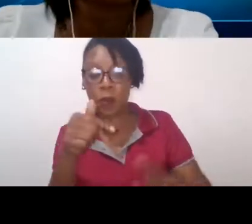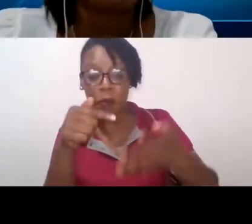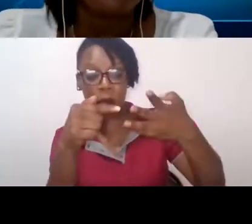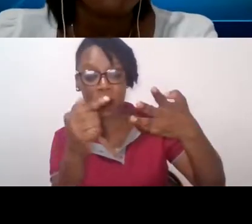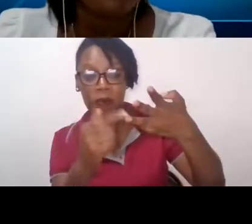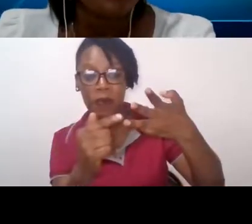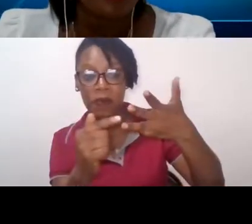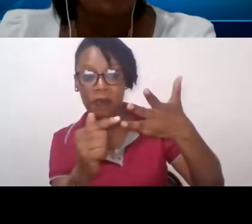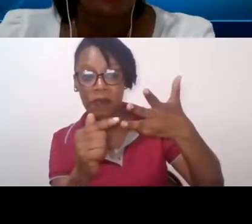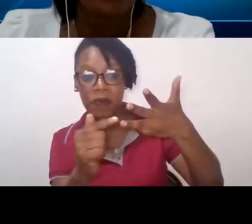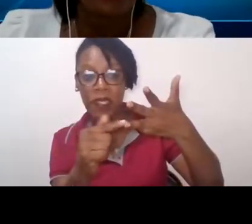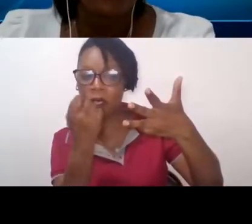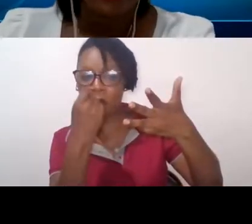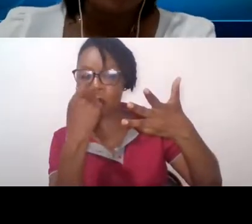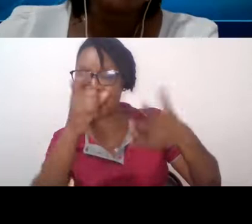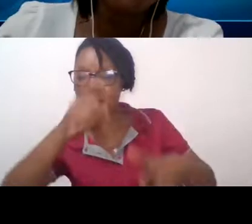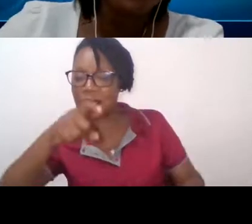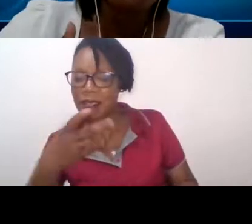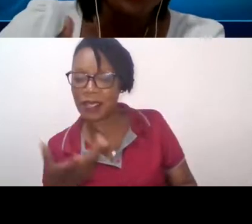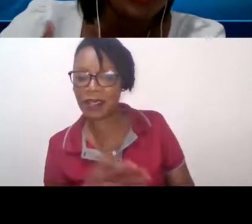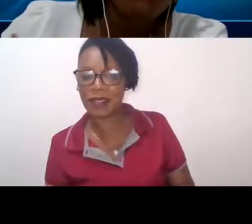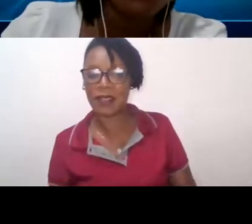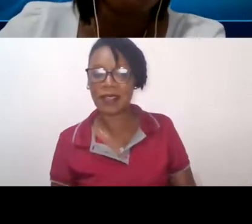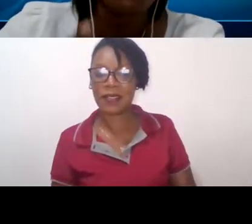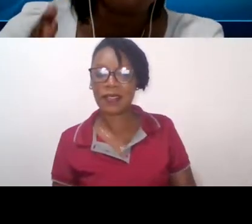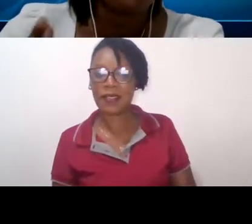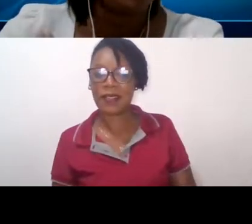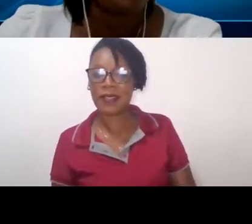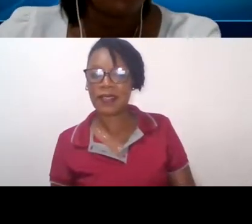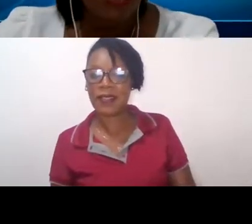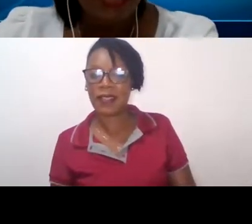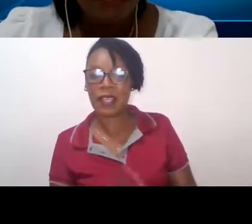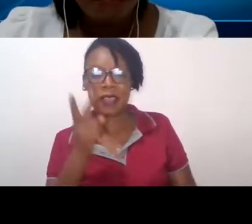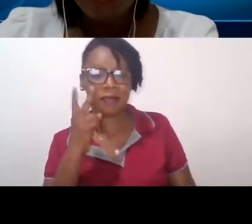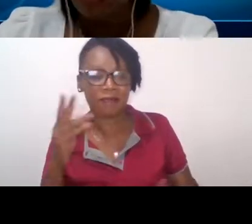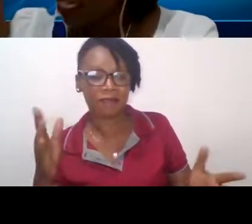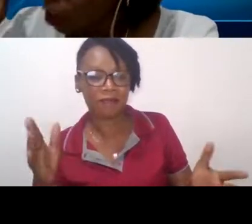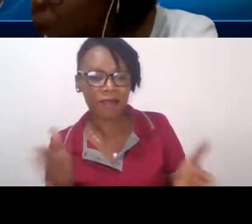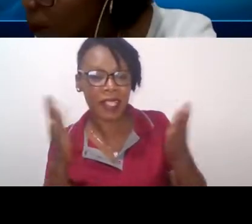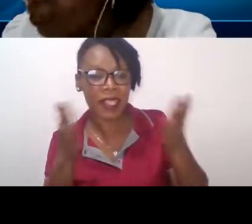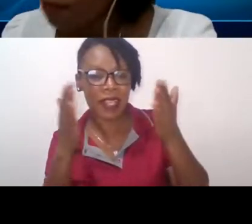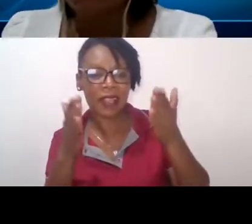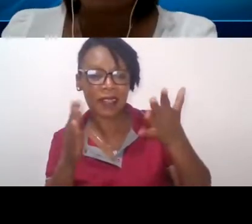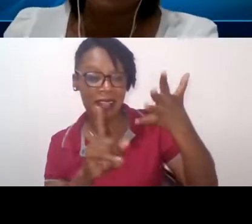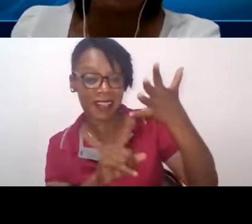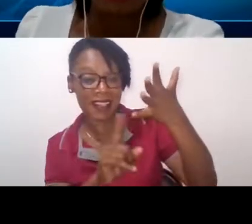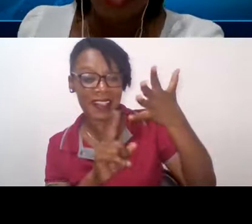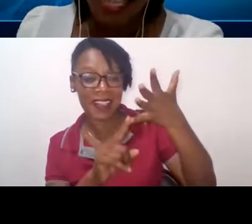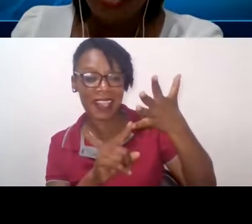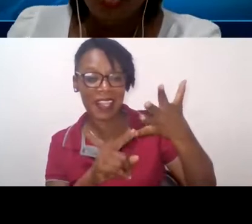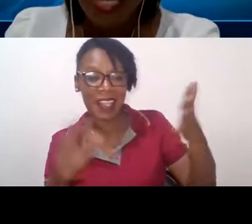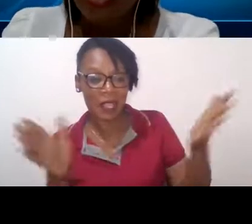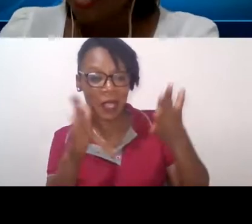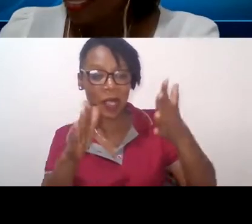comprendamos cuáles son las necesidades que tienen. Y sobre todo, generemos un buen ambiente de clase. Y lo más importante